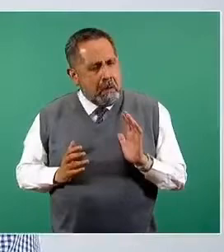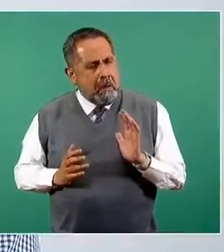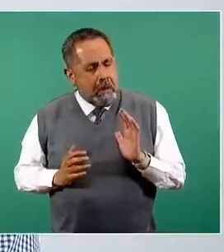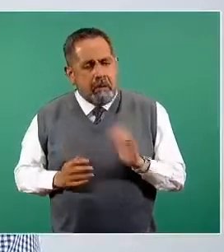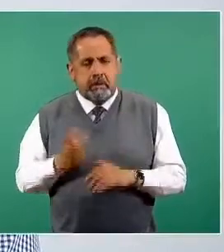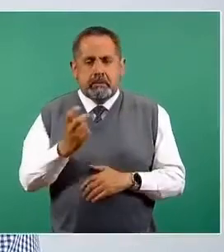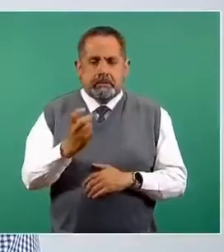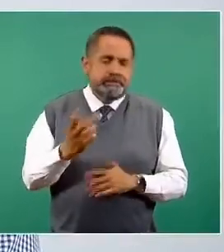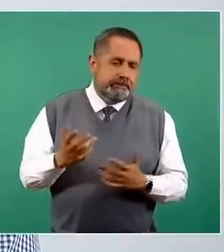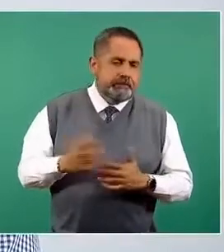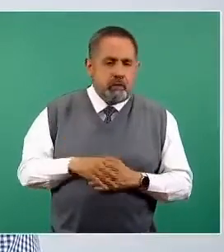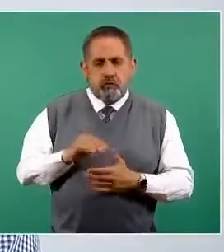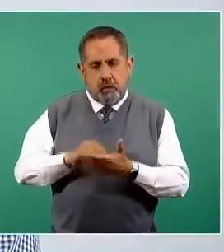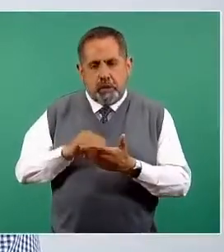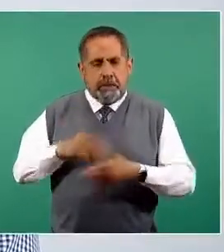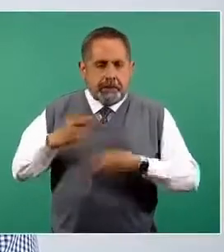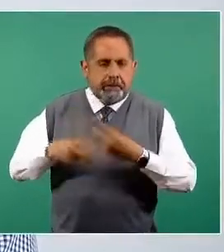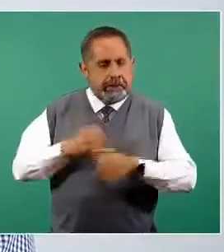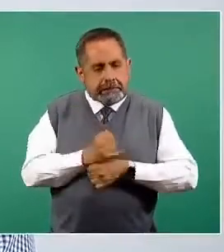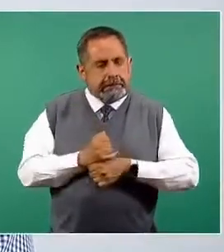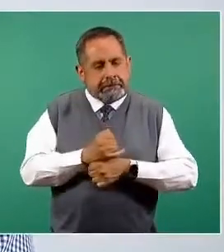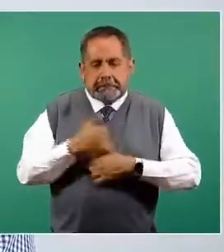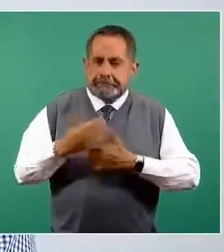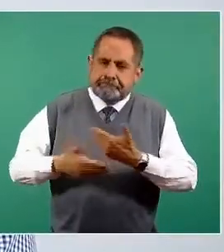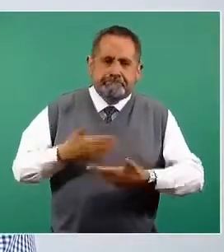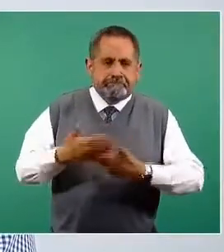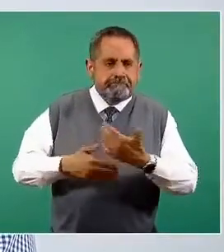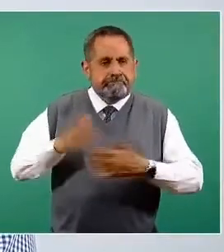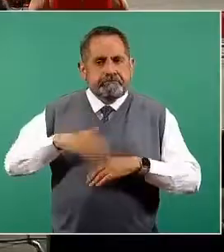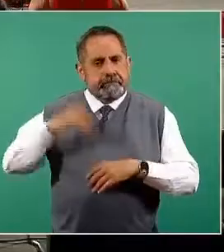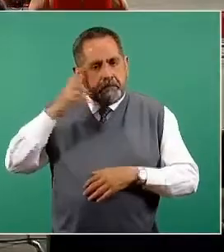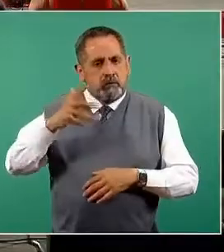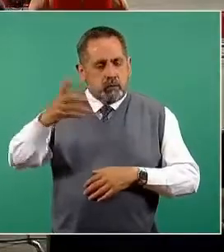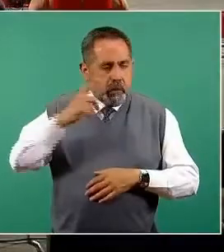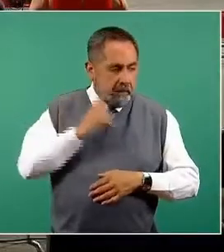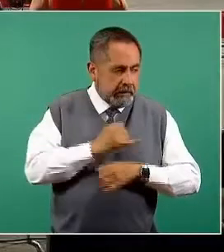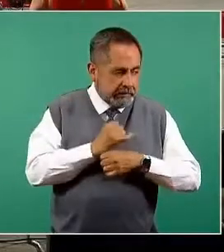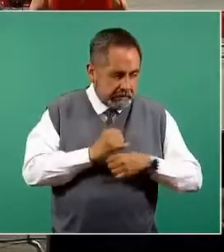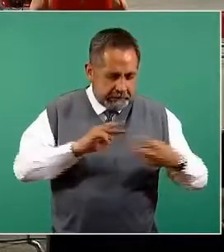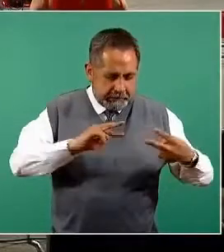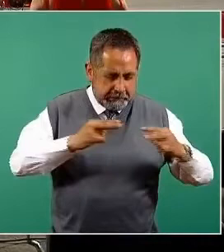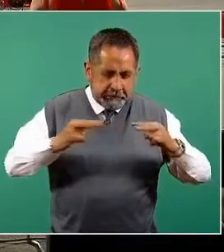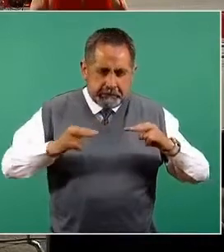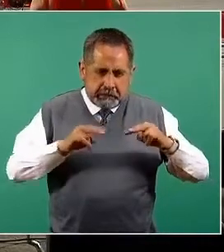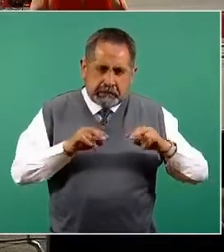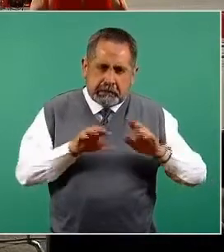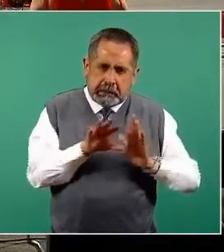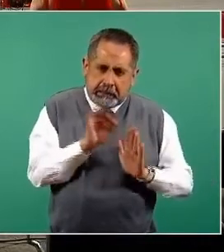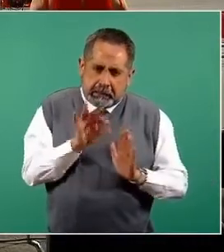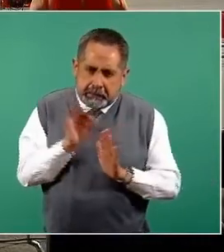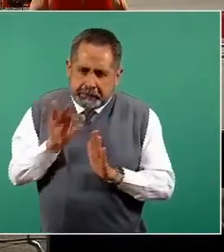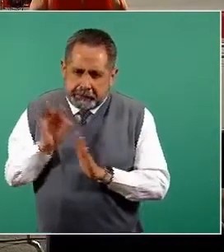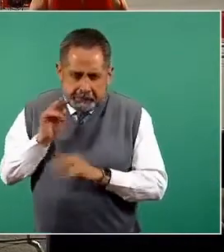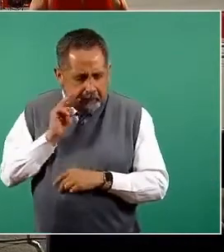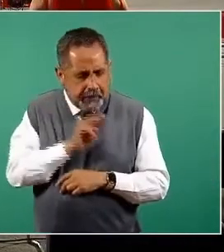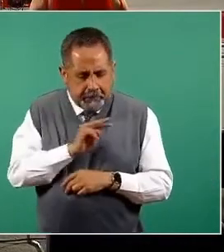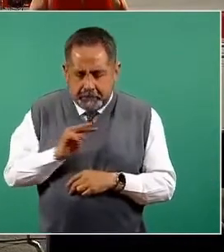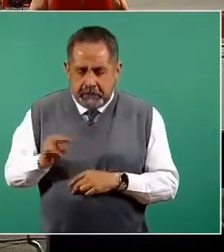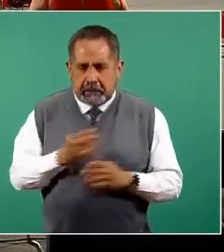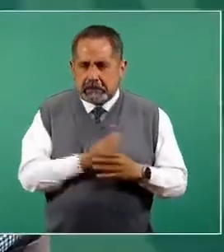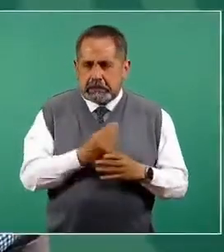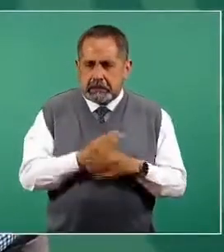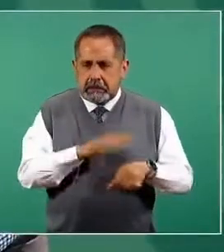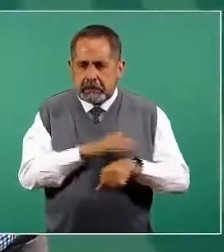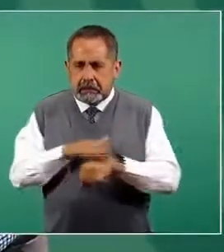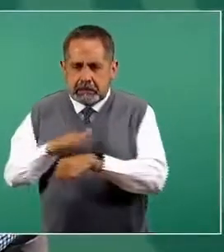a seguir investigando, van a seguir realizando las secuenciaciones y se van a seguir identificando las características clínicas